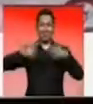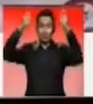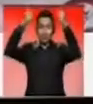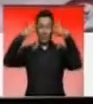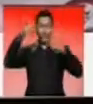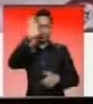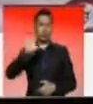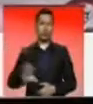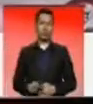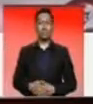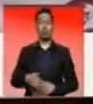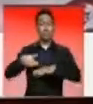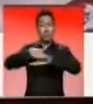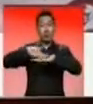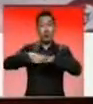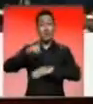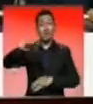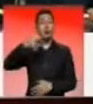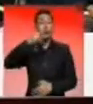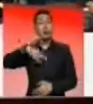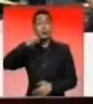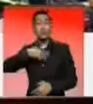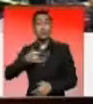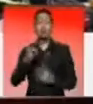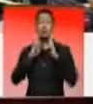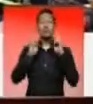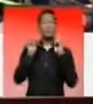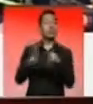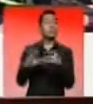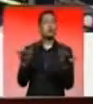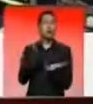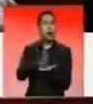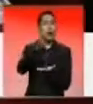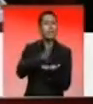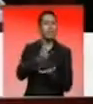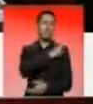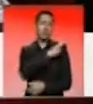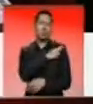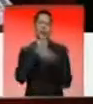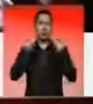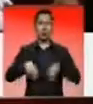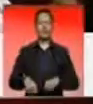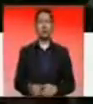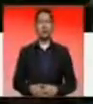Los futuros bachilleres podrán acceder con el resultado a varias carreras universitarias.